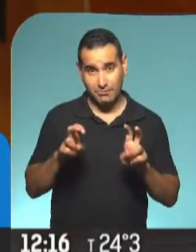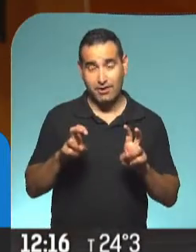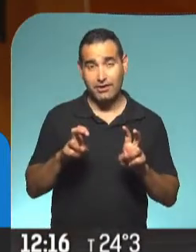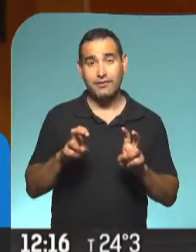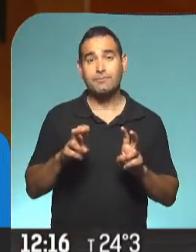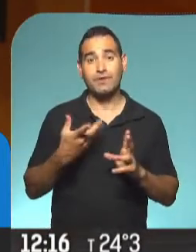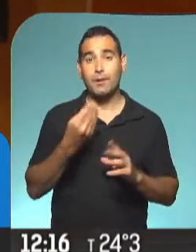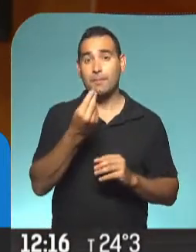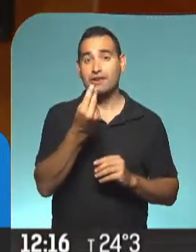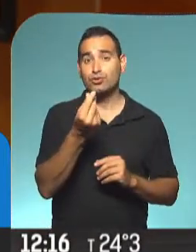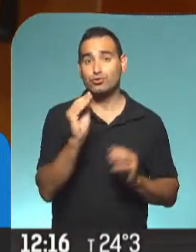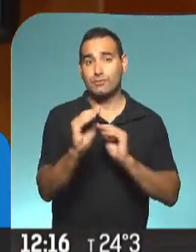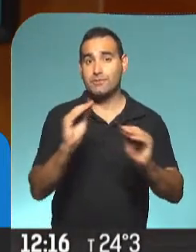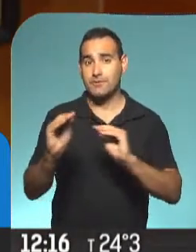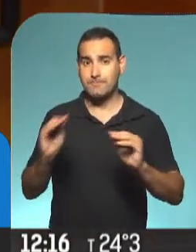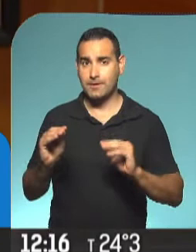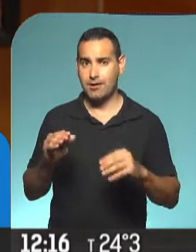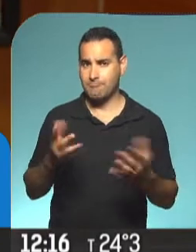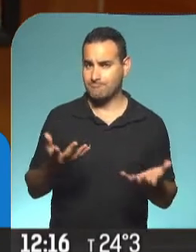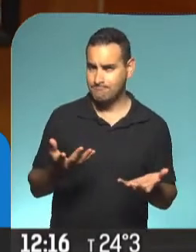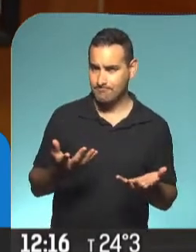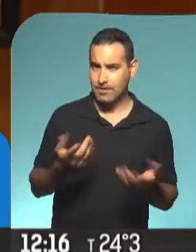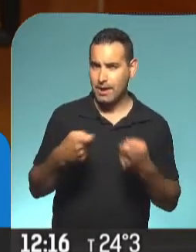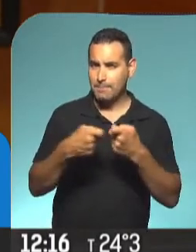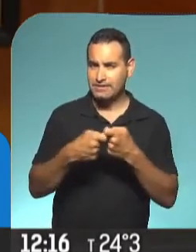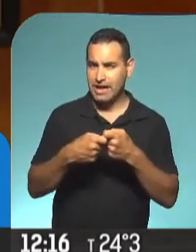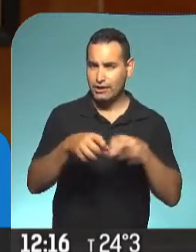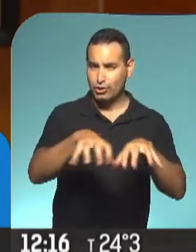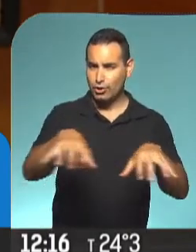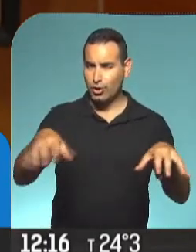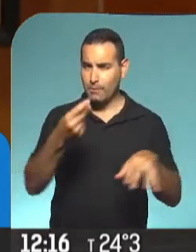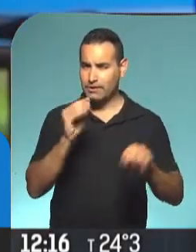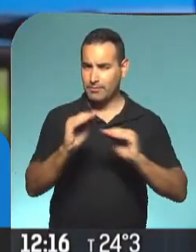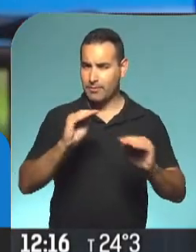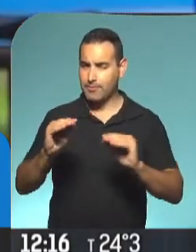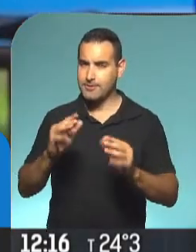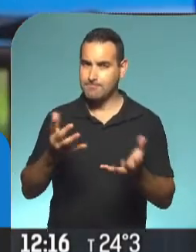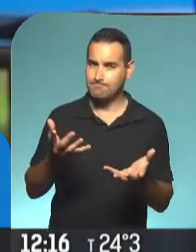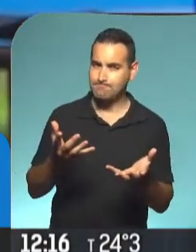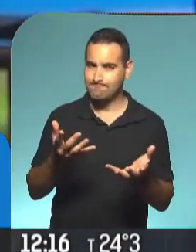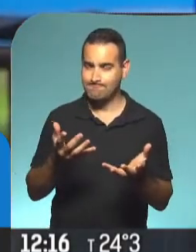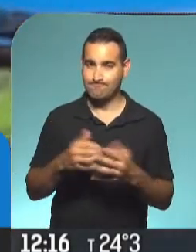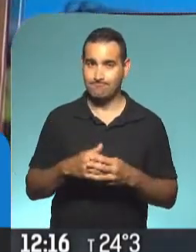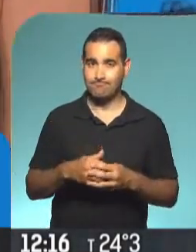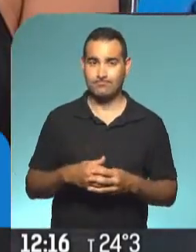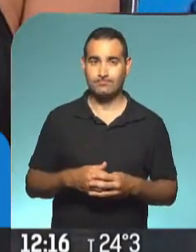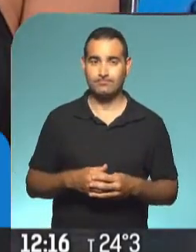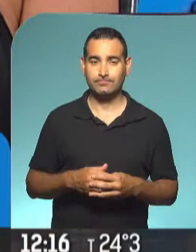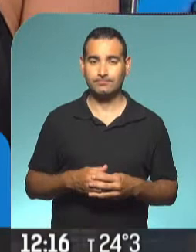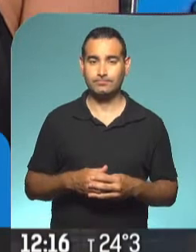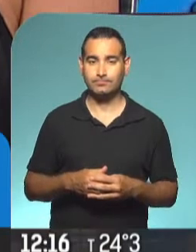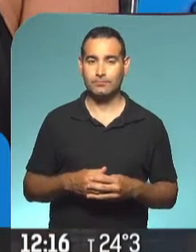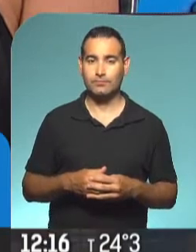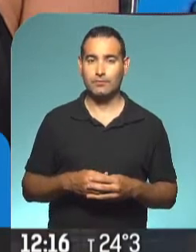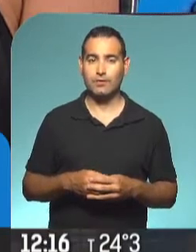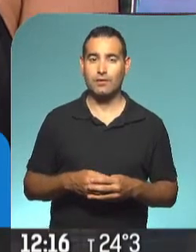como formadores de precios. ¿Cuál es la conducta que tienen estos empresarios con respecto a los precios? Hubo, digamos, la lectura mía, apenas